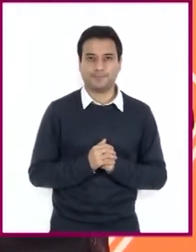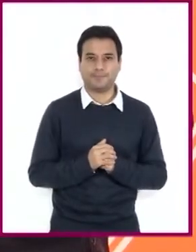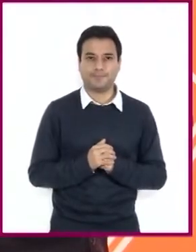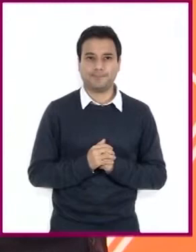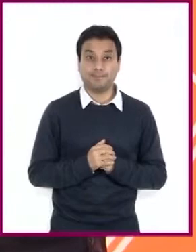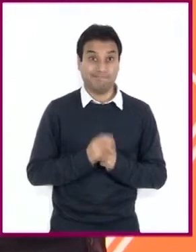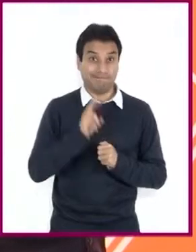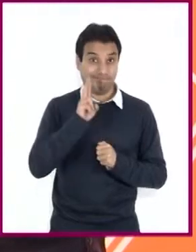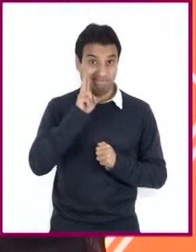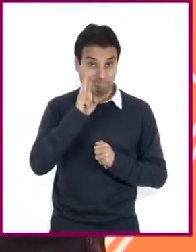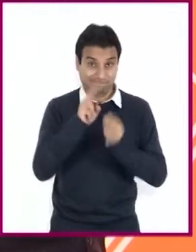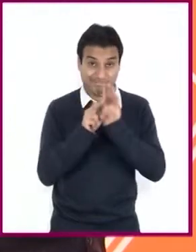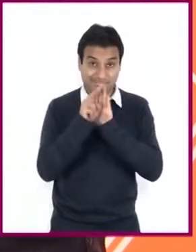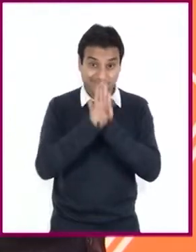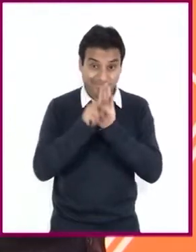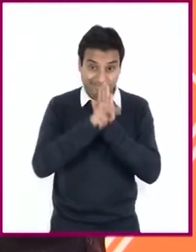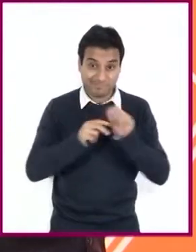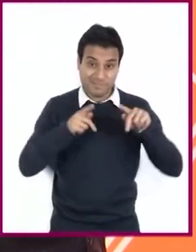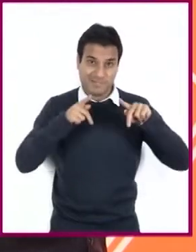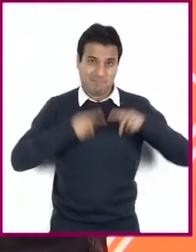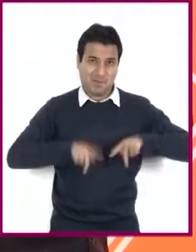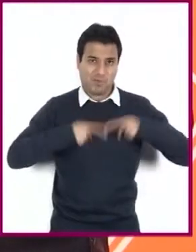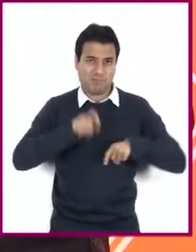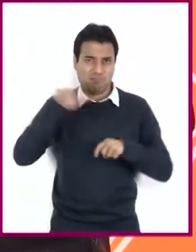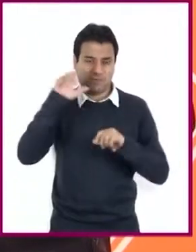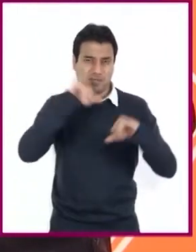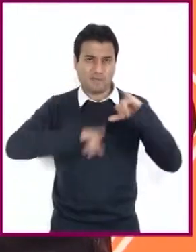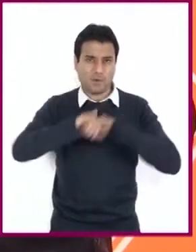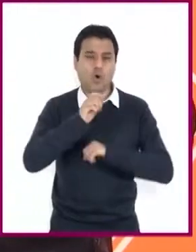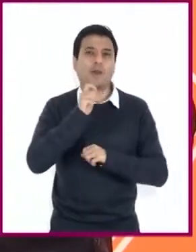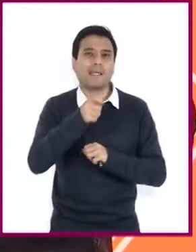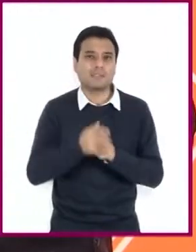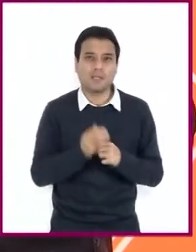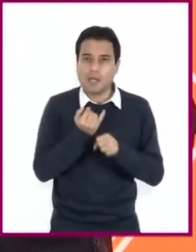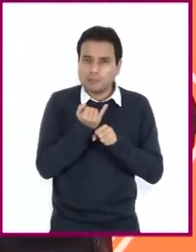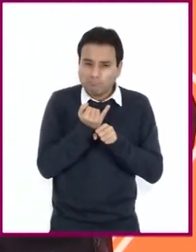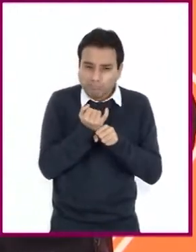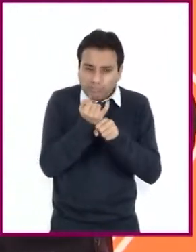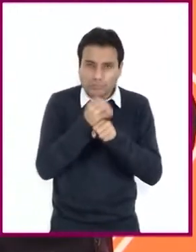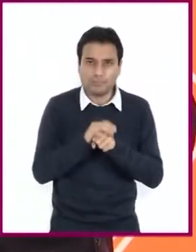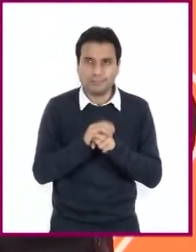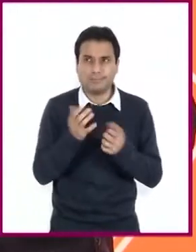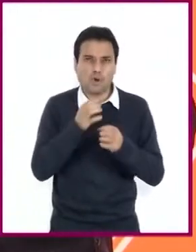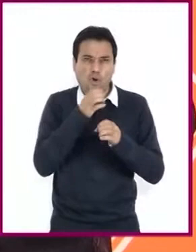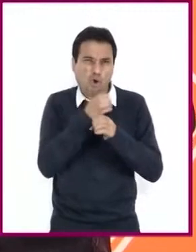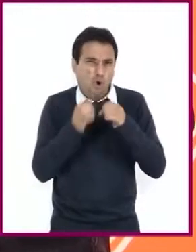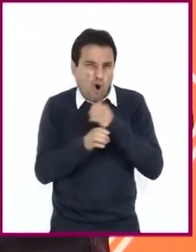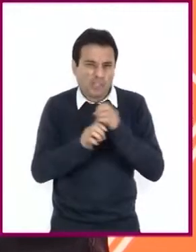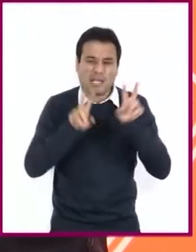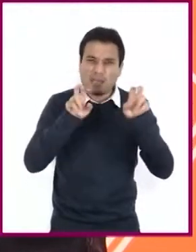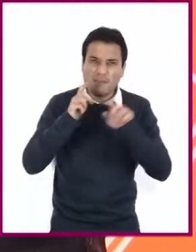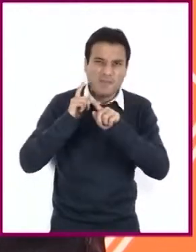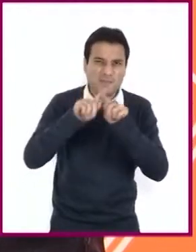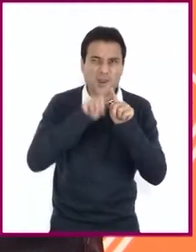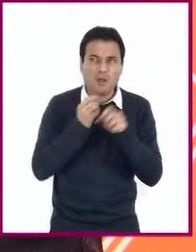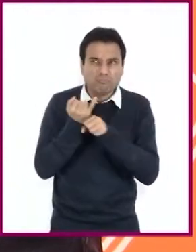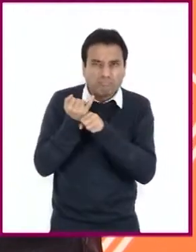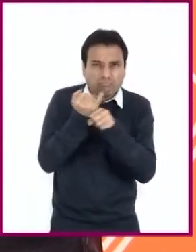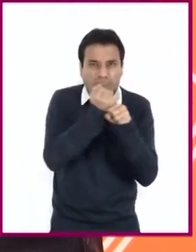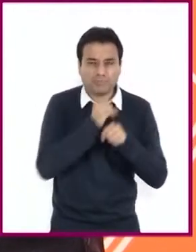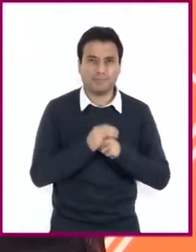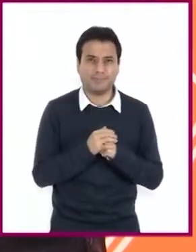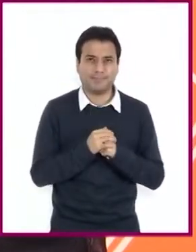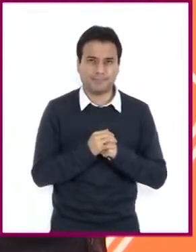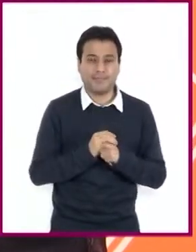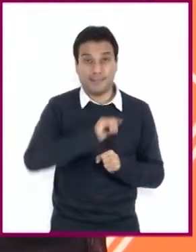Como pudieron ver, los científicos son las personas que se encargan de investigar por qué suceden ciertos eventos o fenómenos